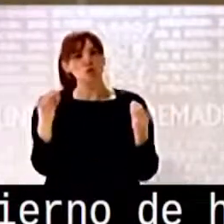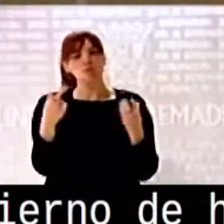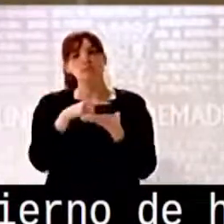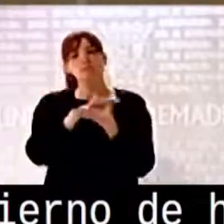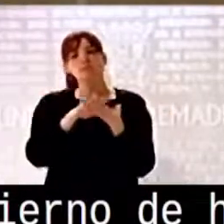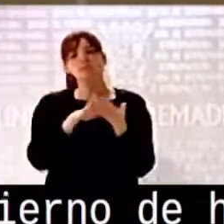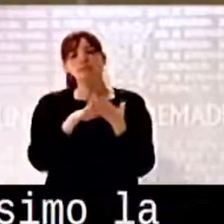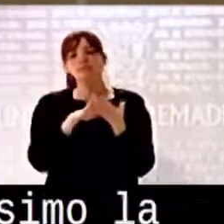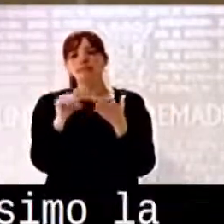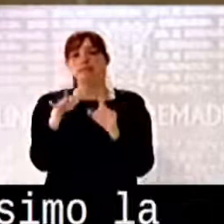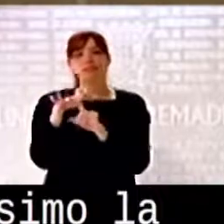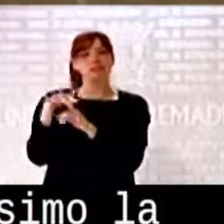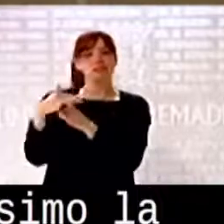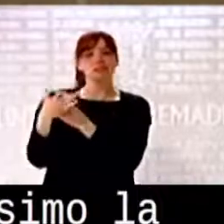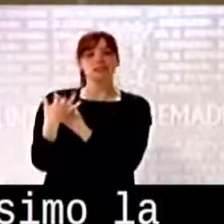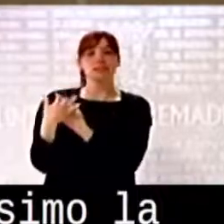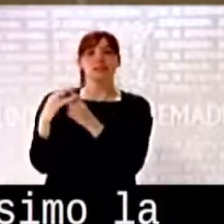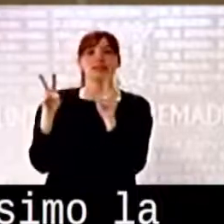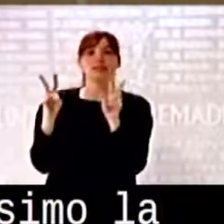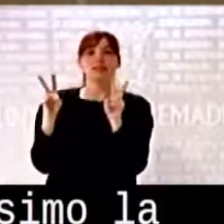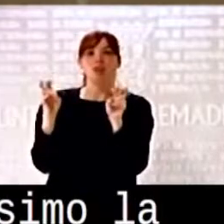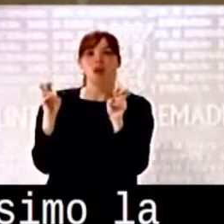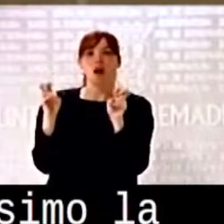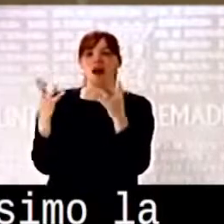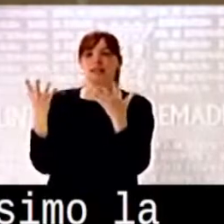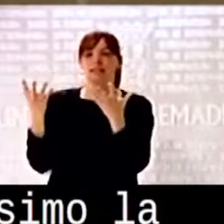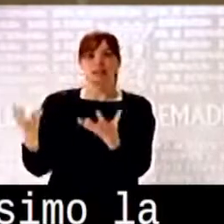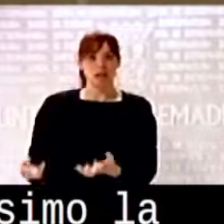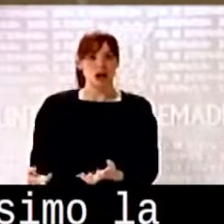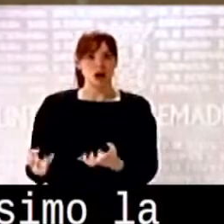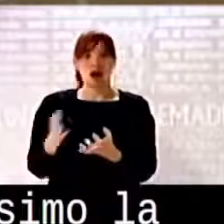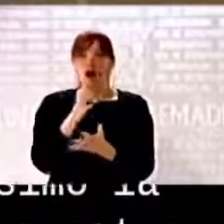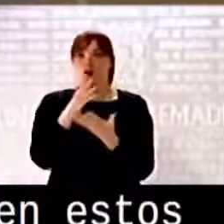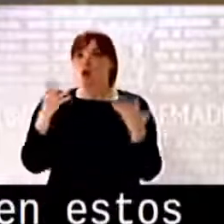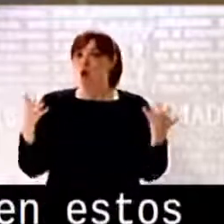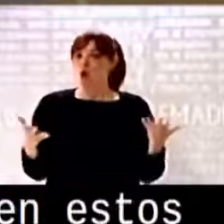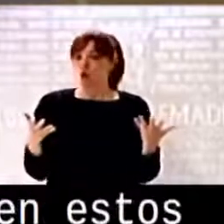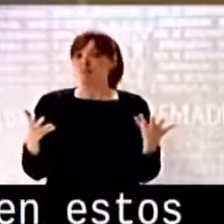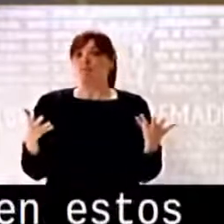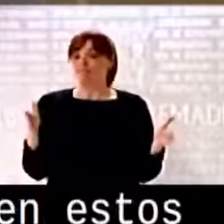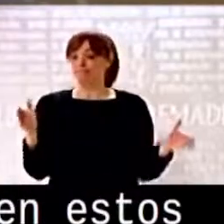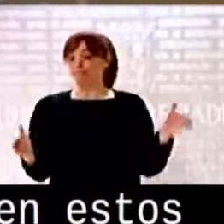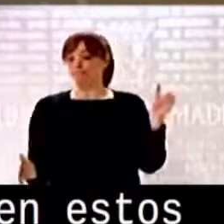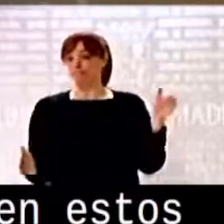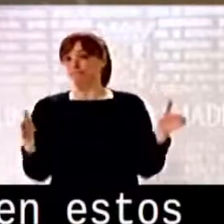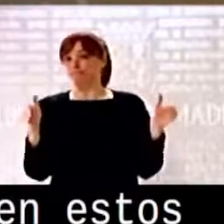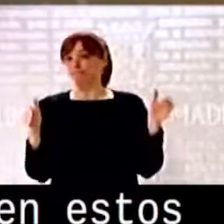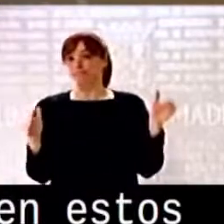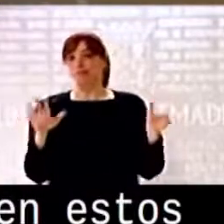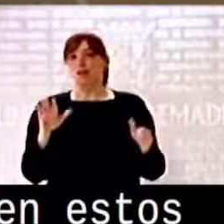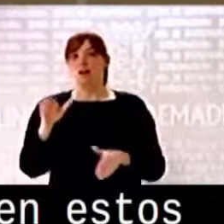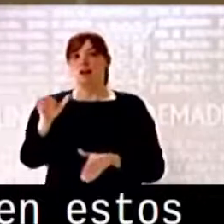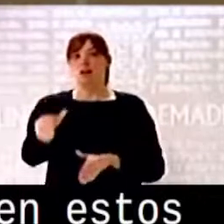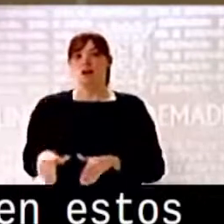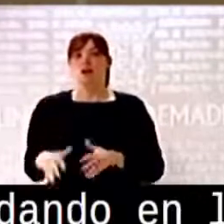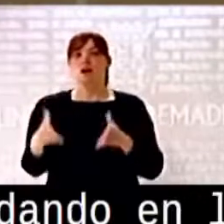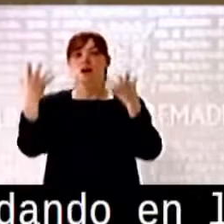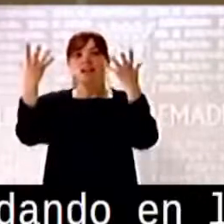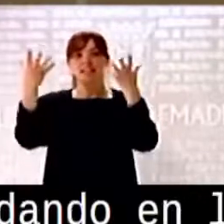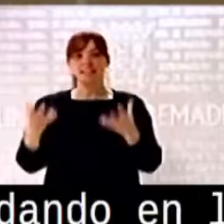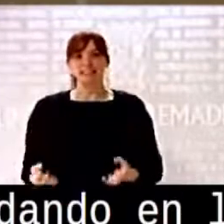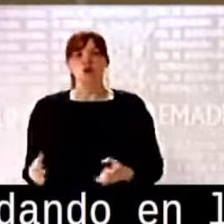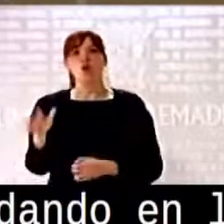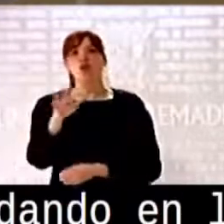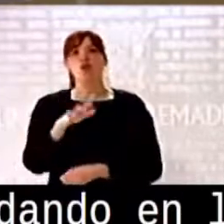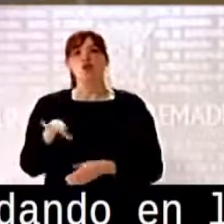muchísimo la situación de la sequía por la que en estos momentos fundamentalmente se está dando en la